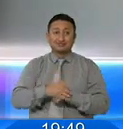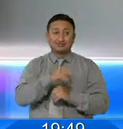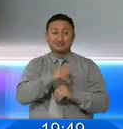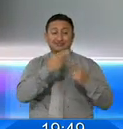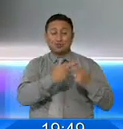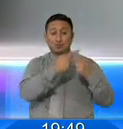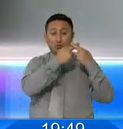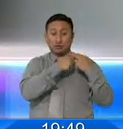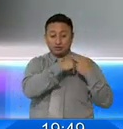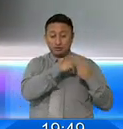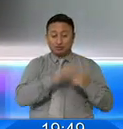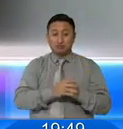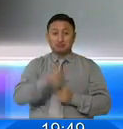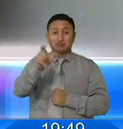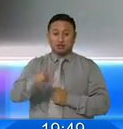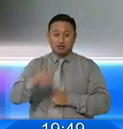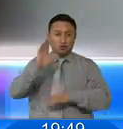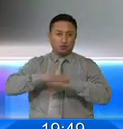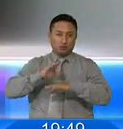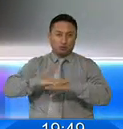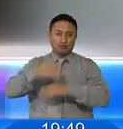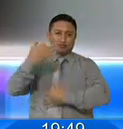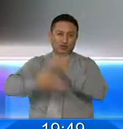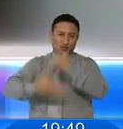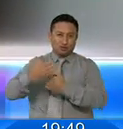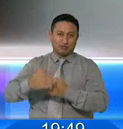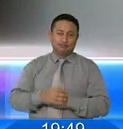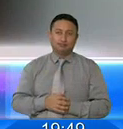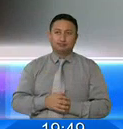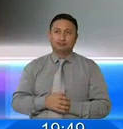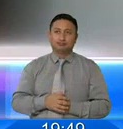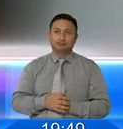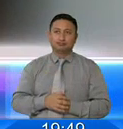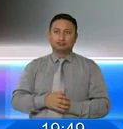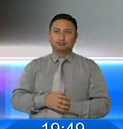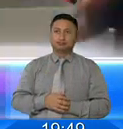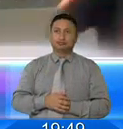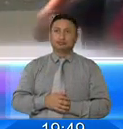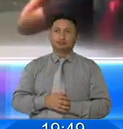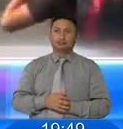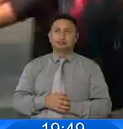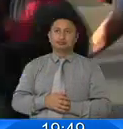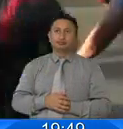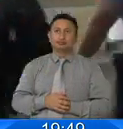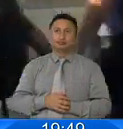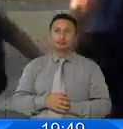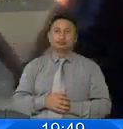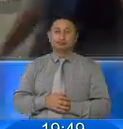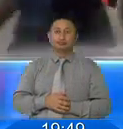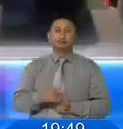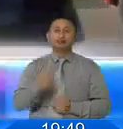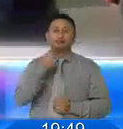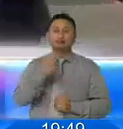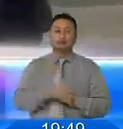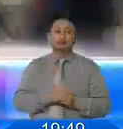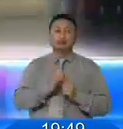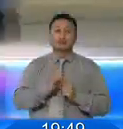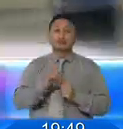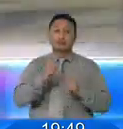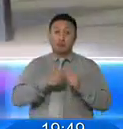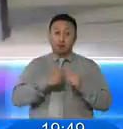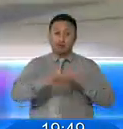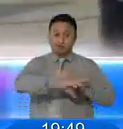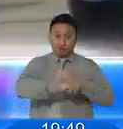encargadas de clasificar la figura jurídica y valorar las pruebas que nosotros emitamos en el presente caso. Preliminarmente se habló de un intento de robo,